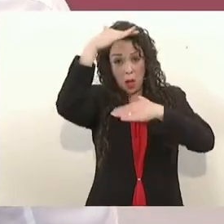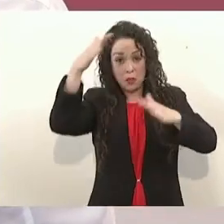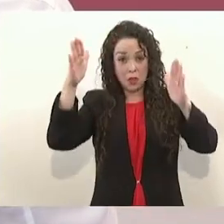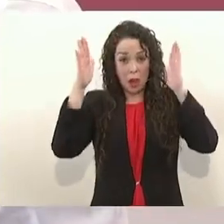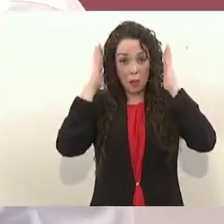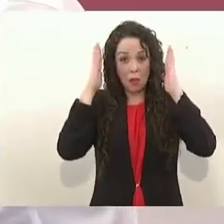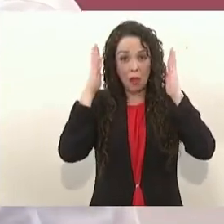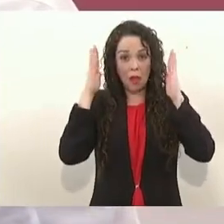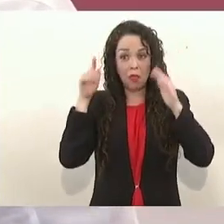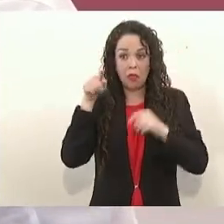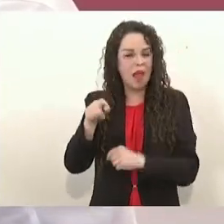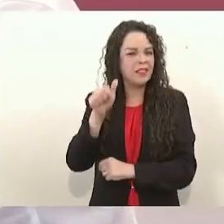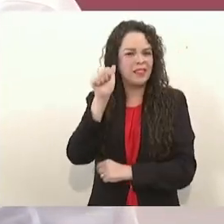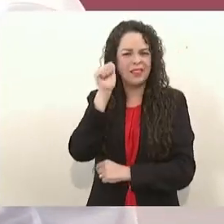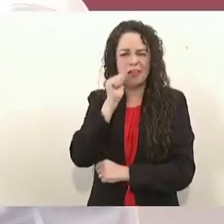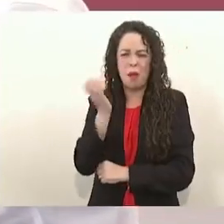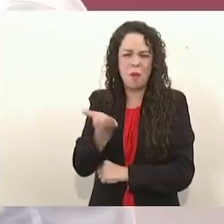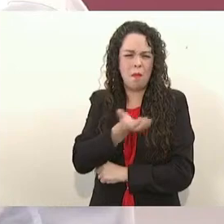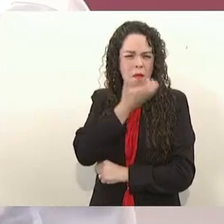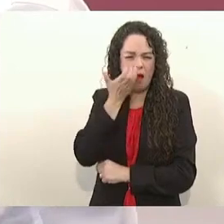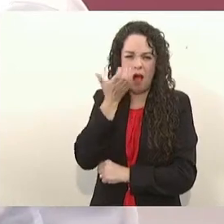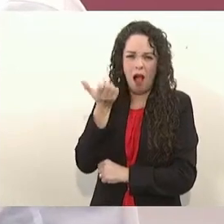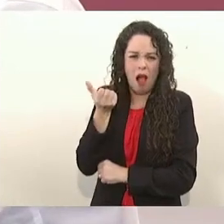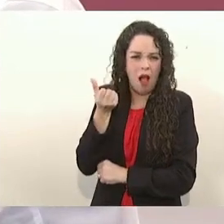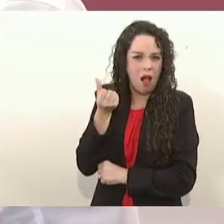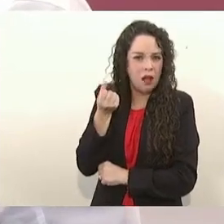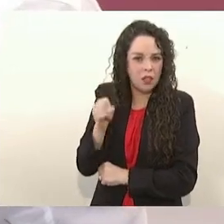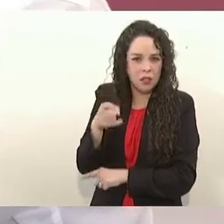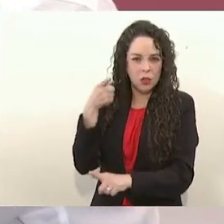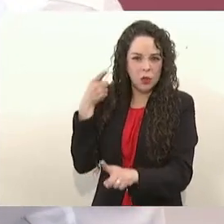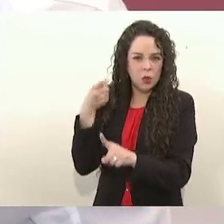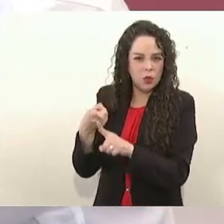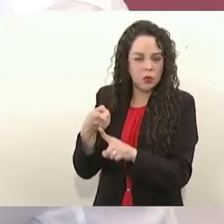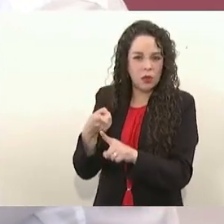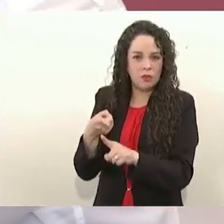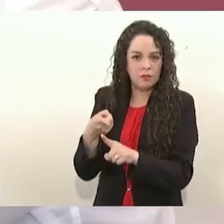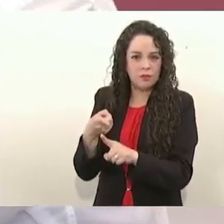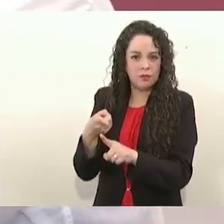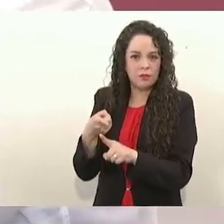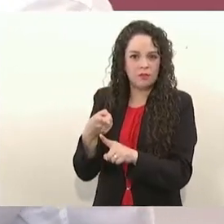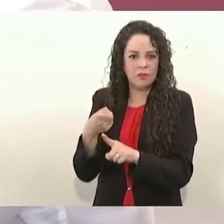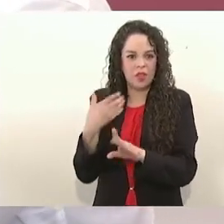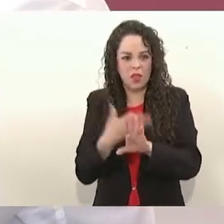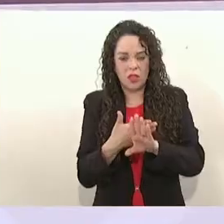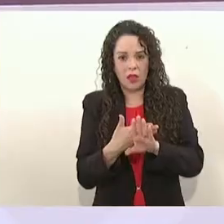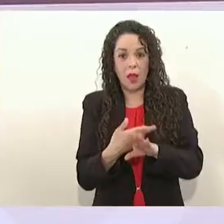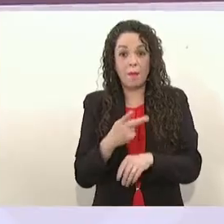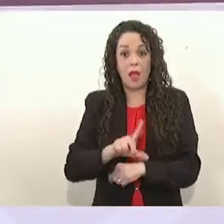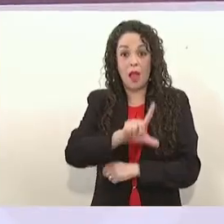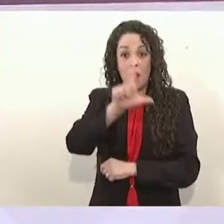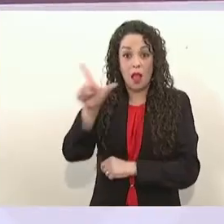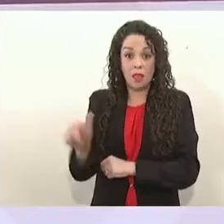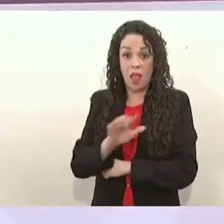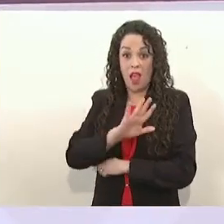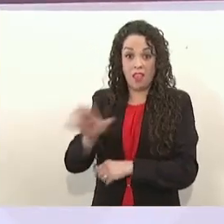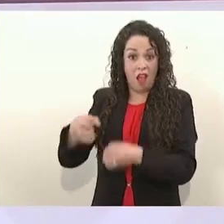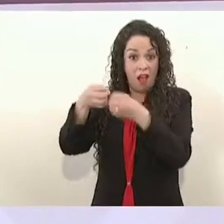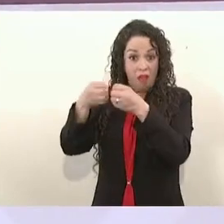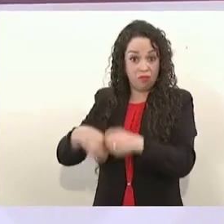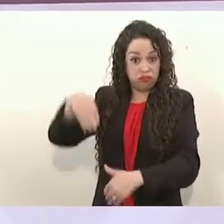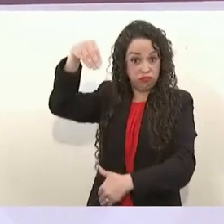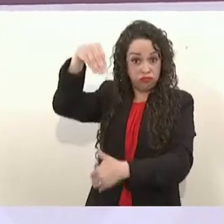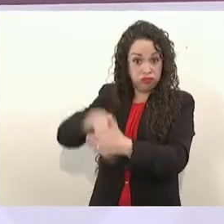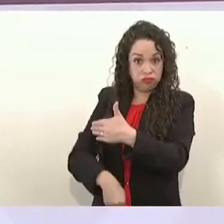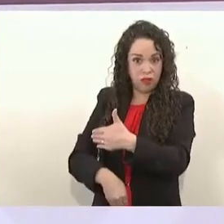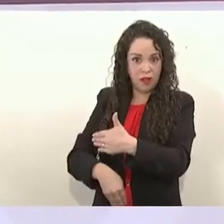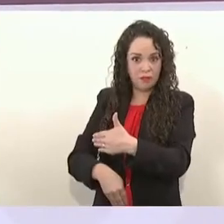los reaccionarios, estaban derrotados, fueron al extranjero a traer a